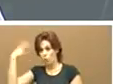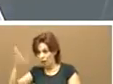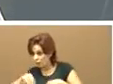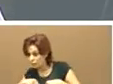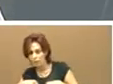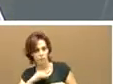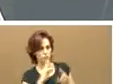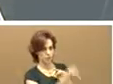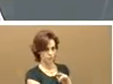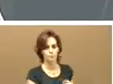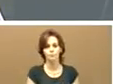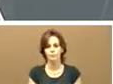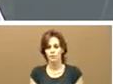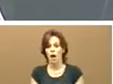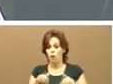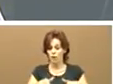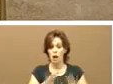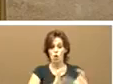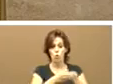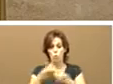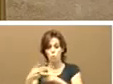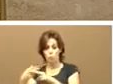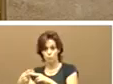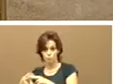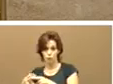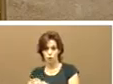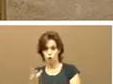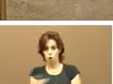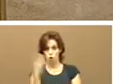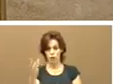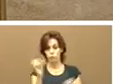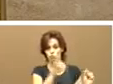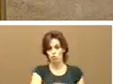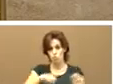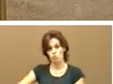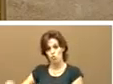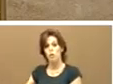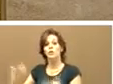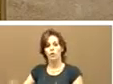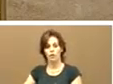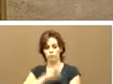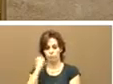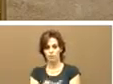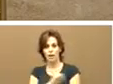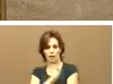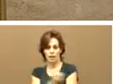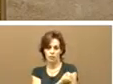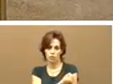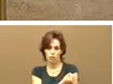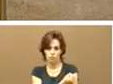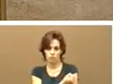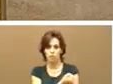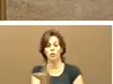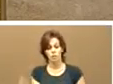siendo aceptada por los tres grupos parlamentarios la enmienda, ya que ha sido aceptada también por el Grupo Parlamentario Socialista, se registra la enmienda y